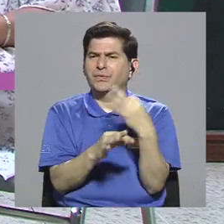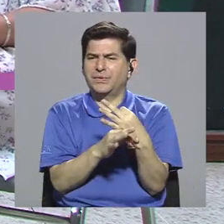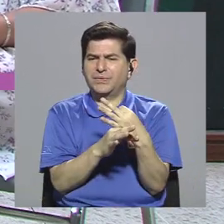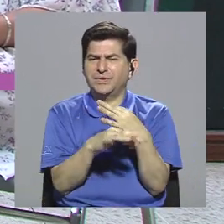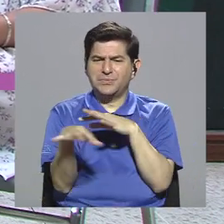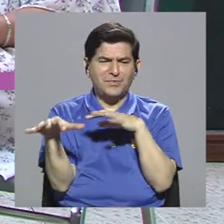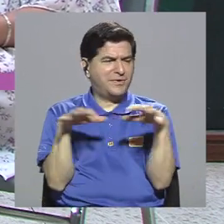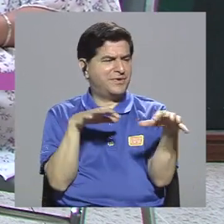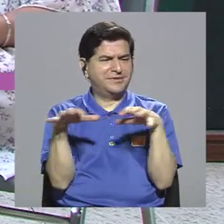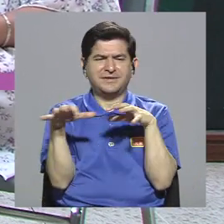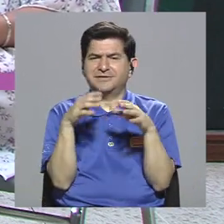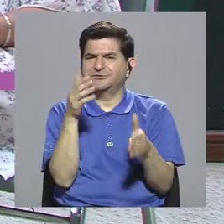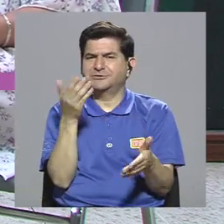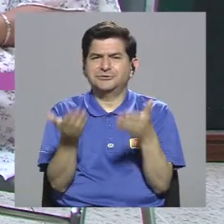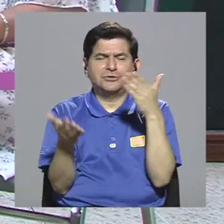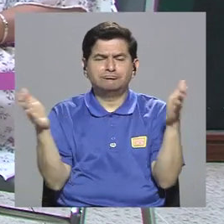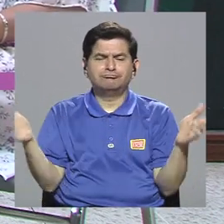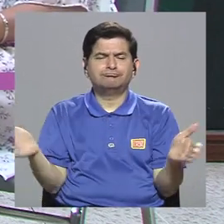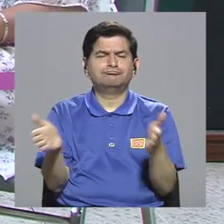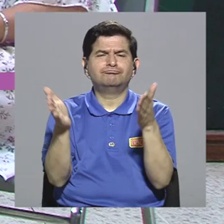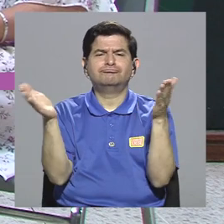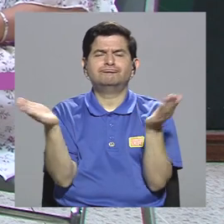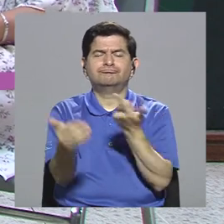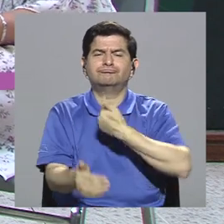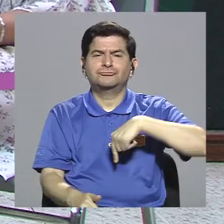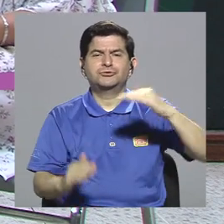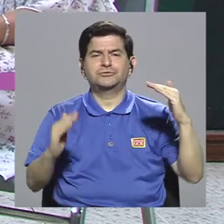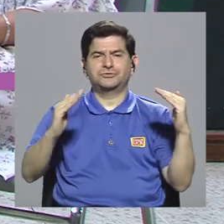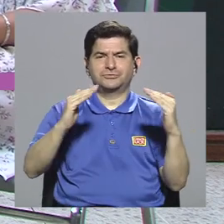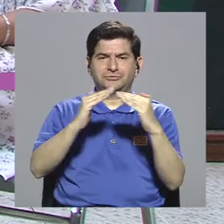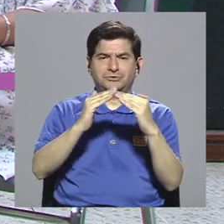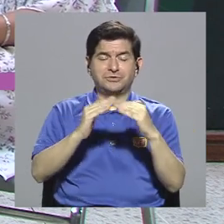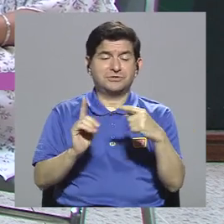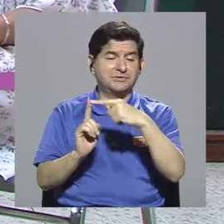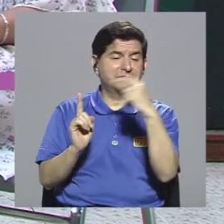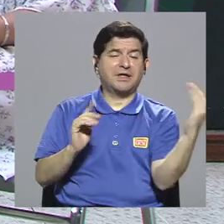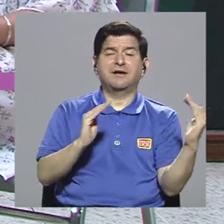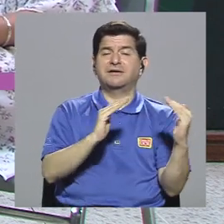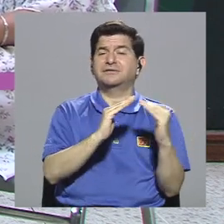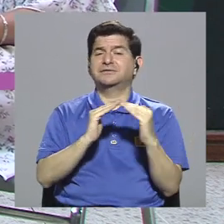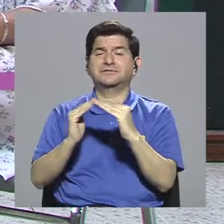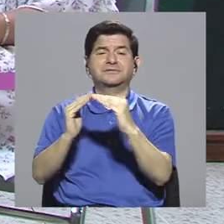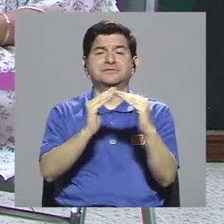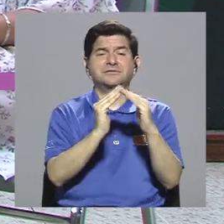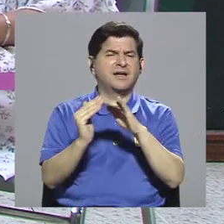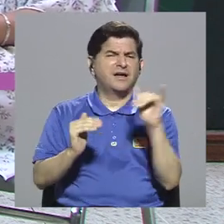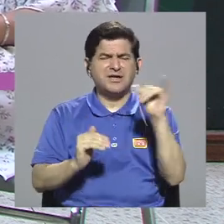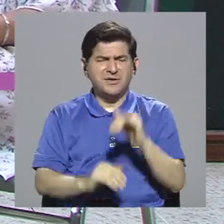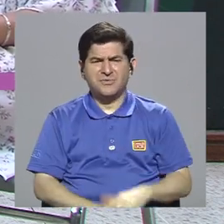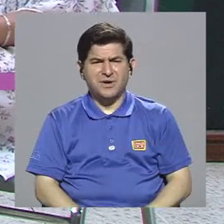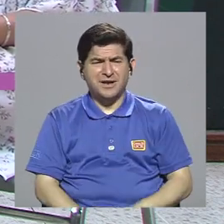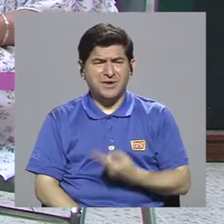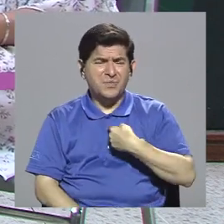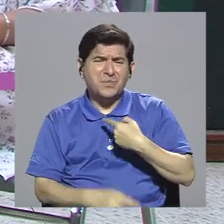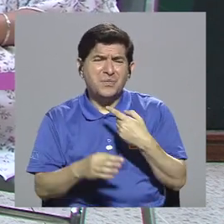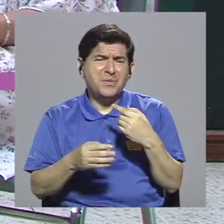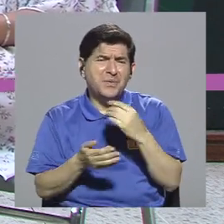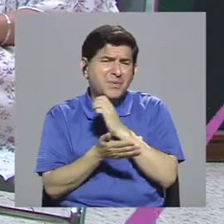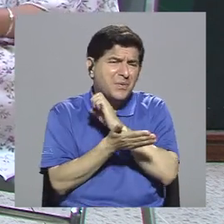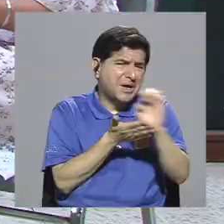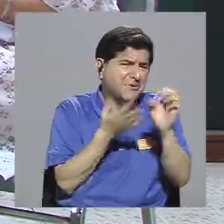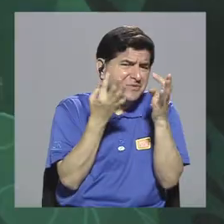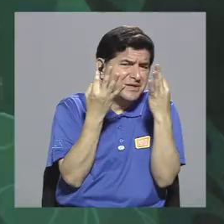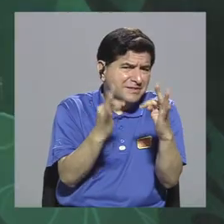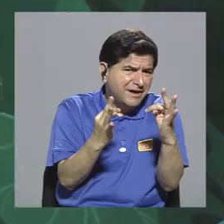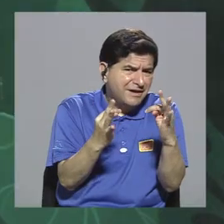página, ¿qué otro tipo de actividades podemos promover nosotros en casa, promover en la